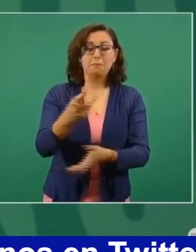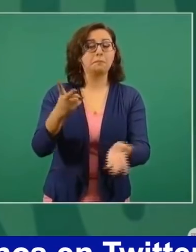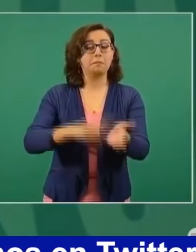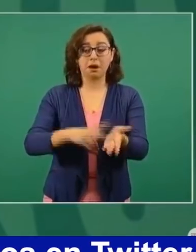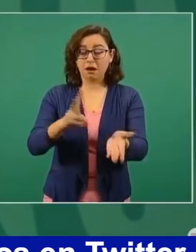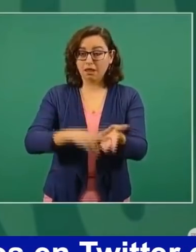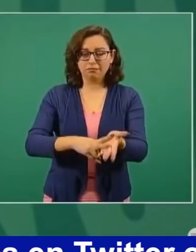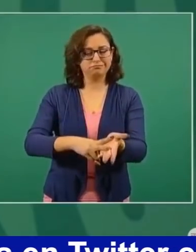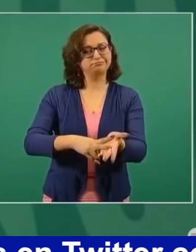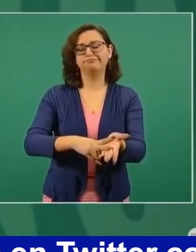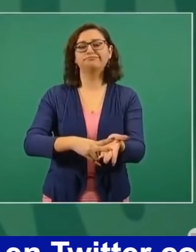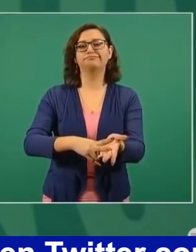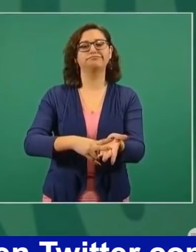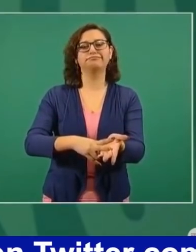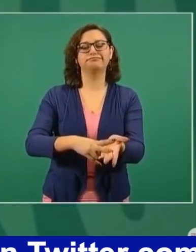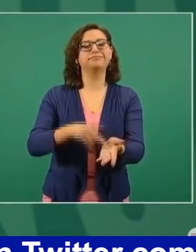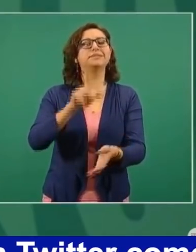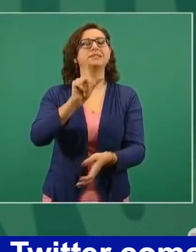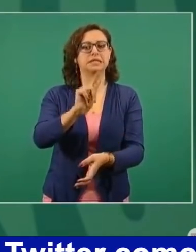75.